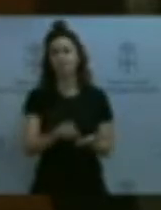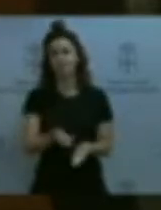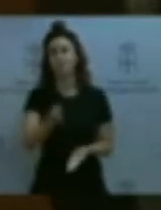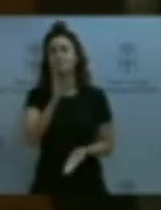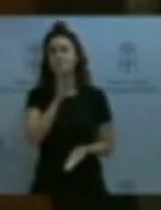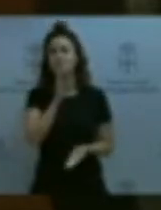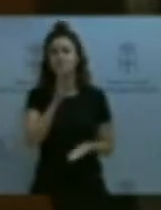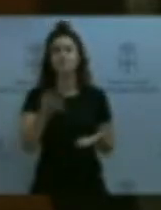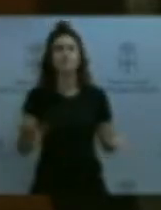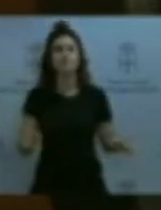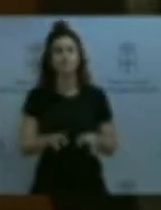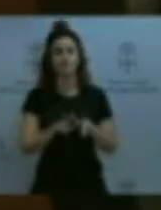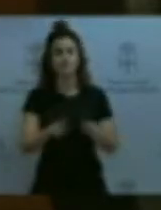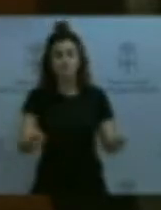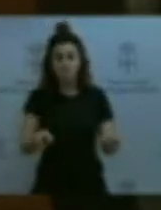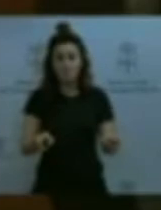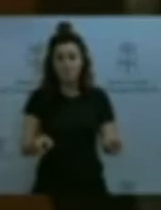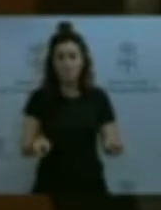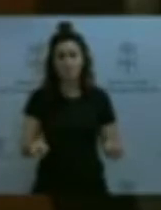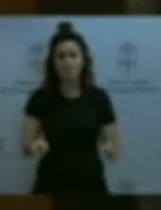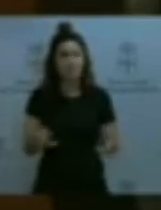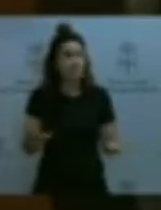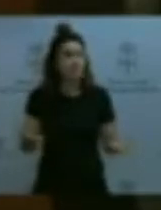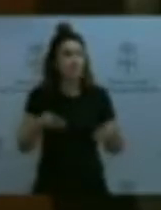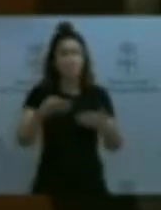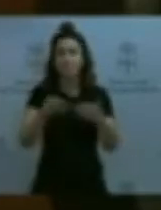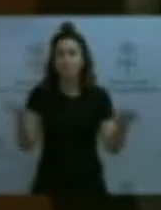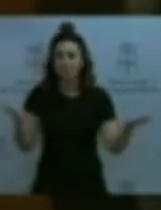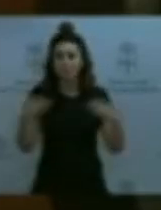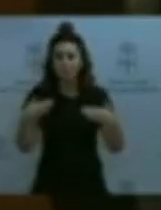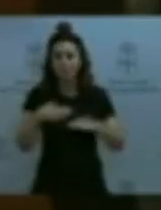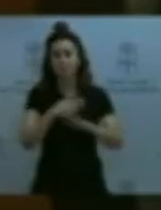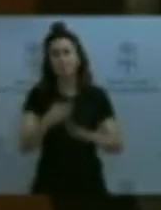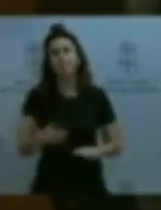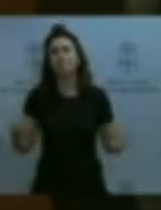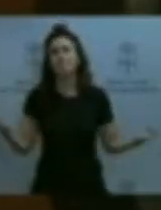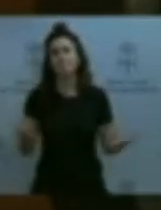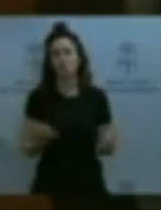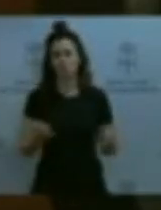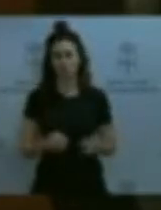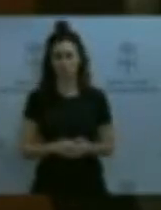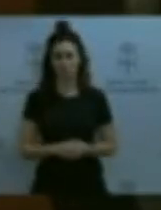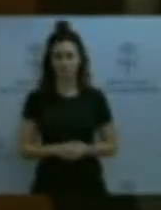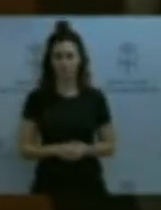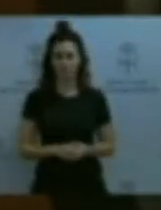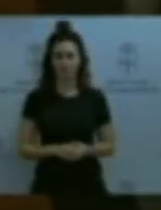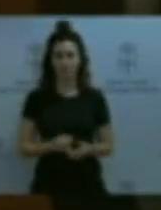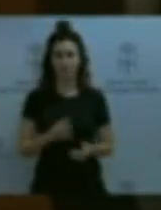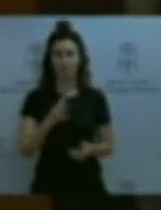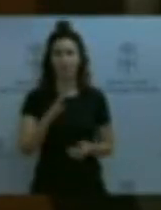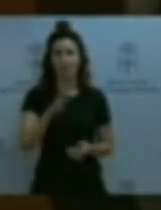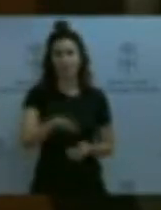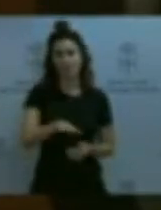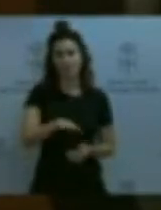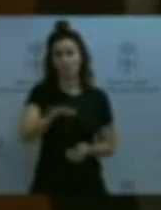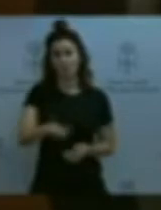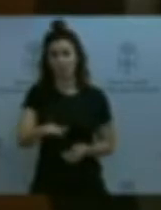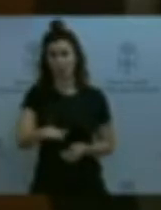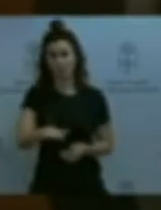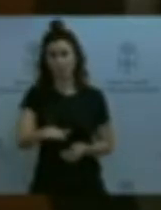ningún obstáculo resulta que ahora llevamos 4 o 5 meses de absoluta paralización y falta de